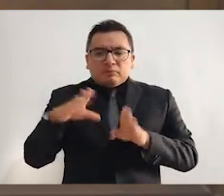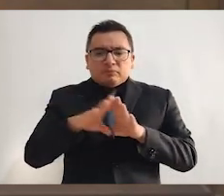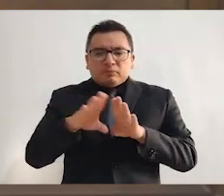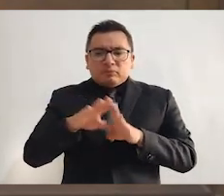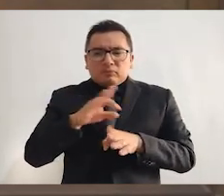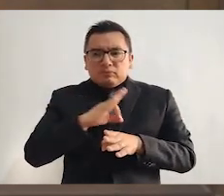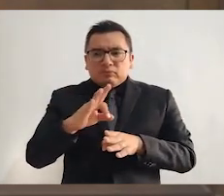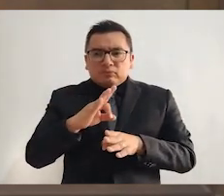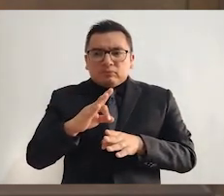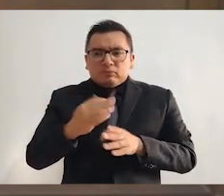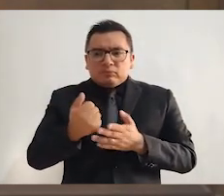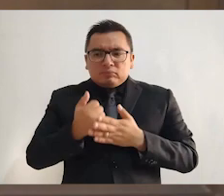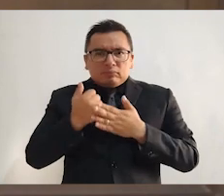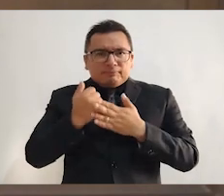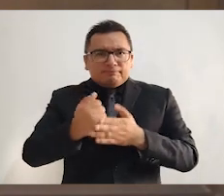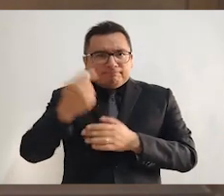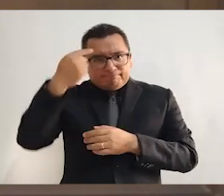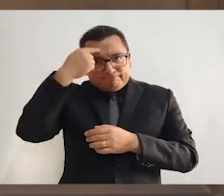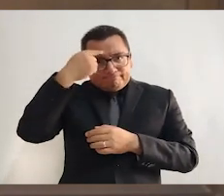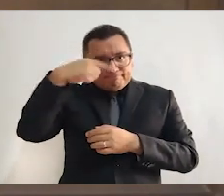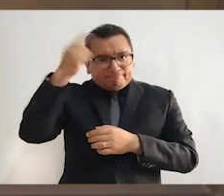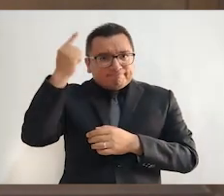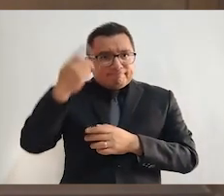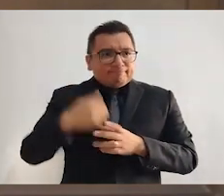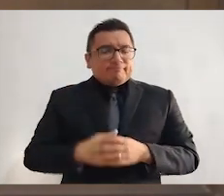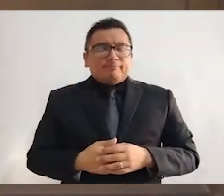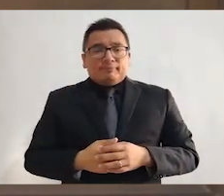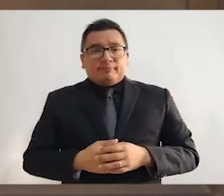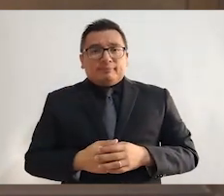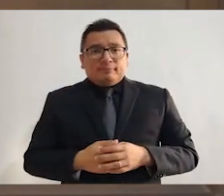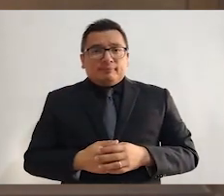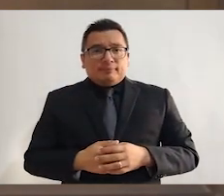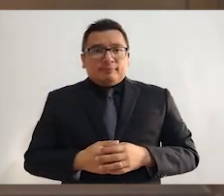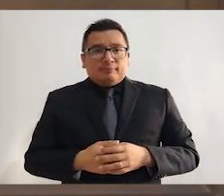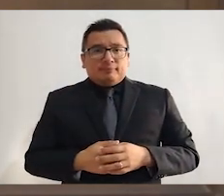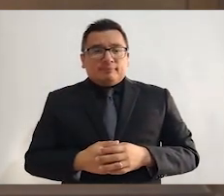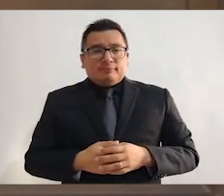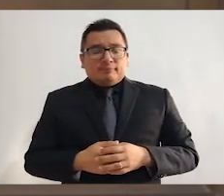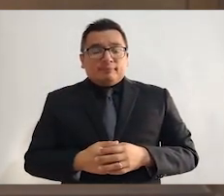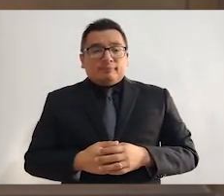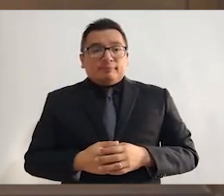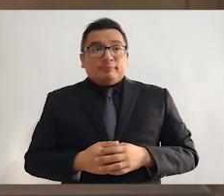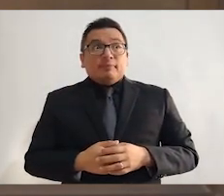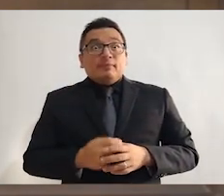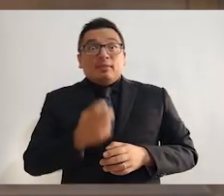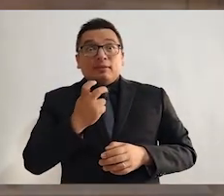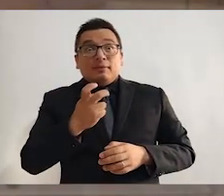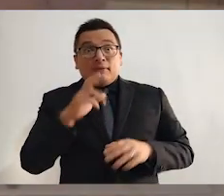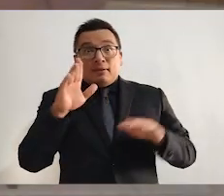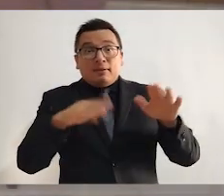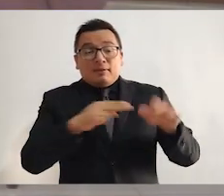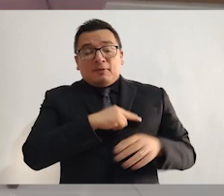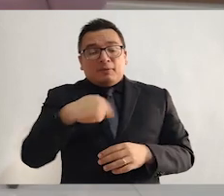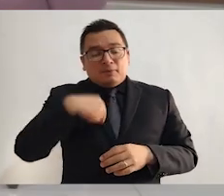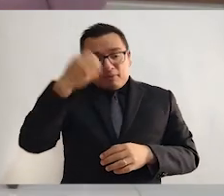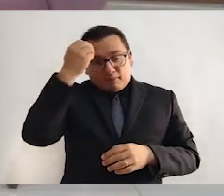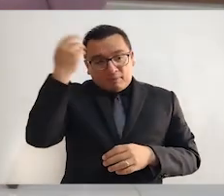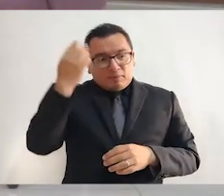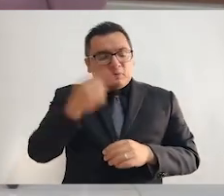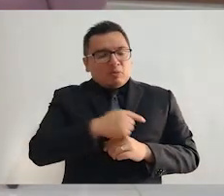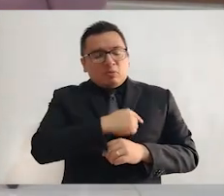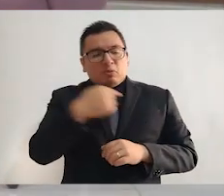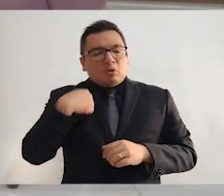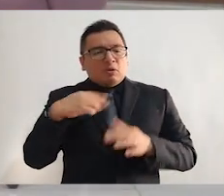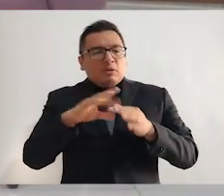posible hacérselos más fácil, más accesible, más digno. Y es que ahí nos olvidamos un poquito de este romanticismo de que, oye, los